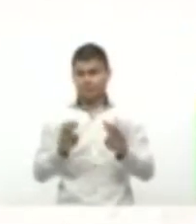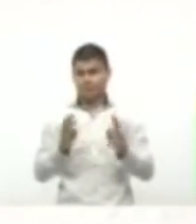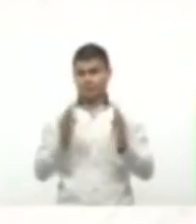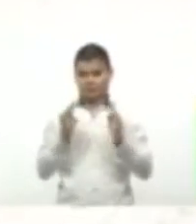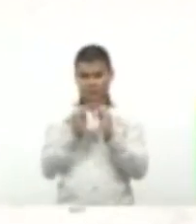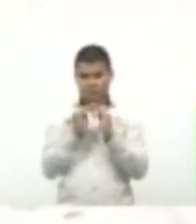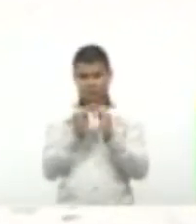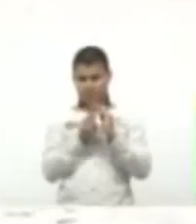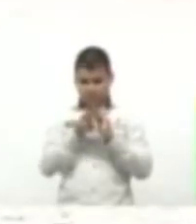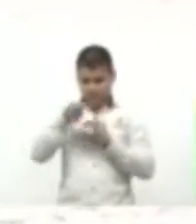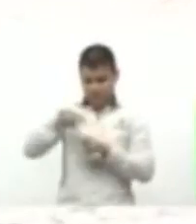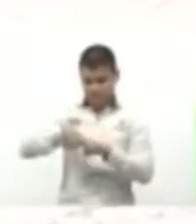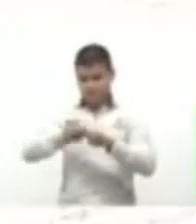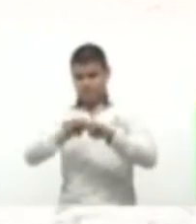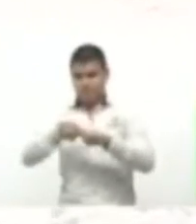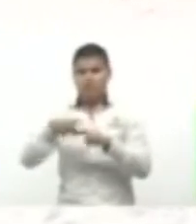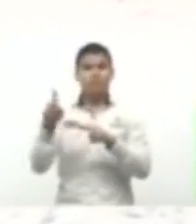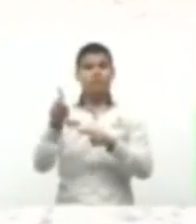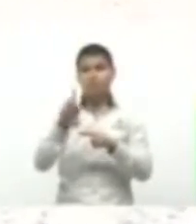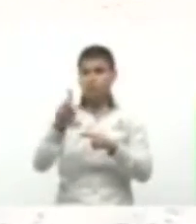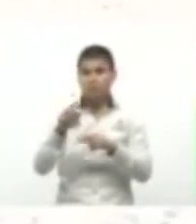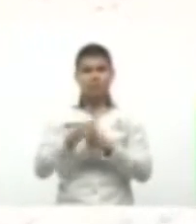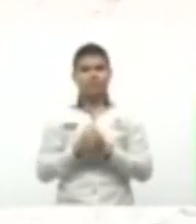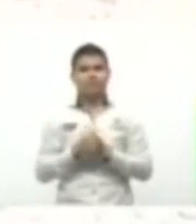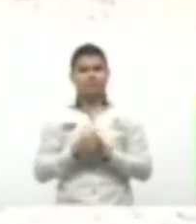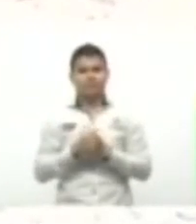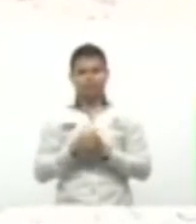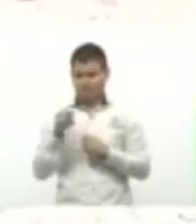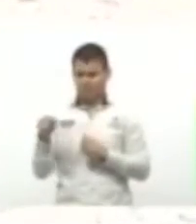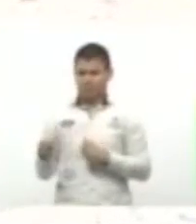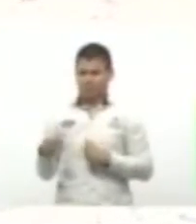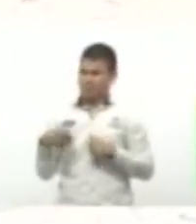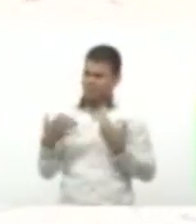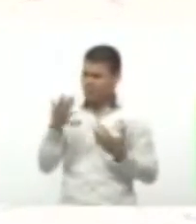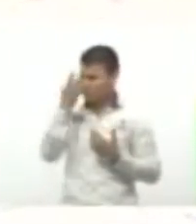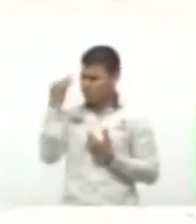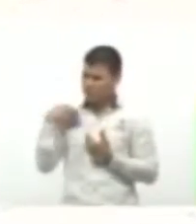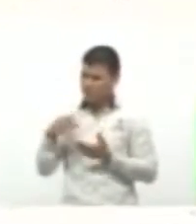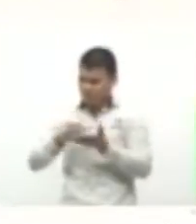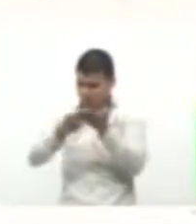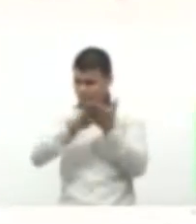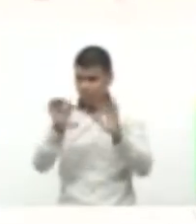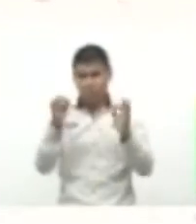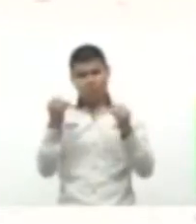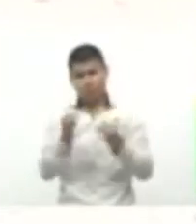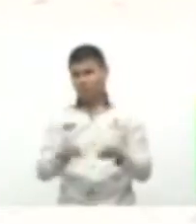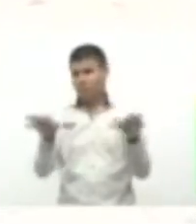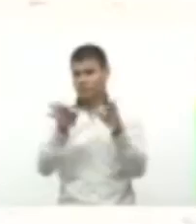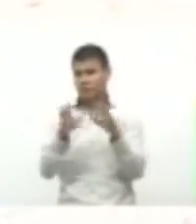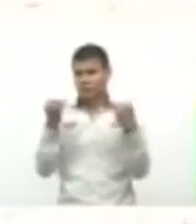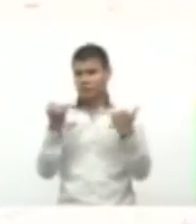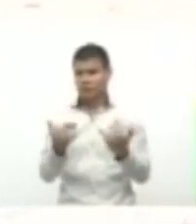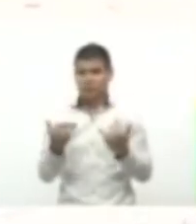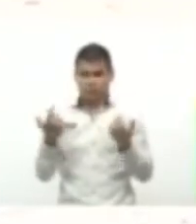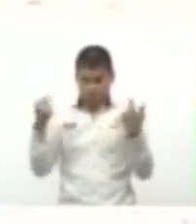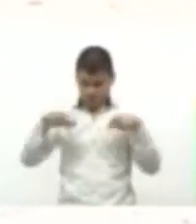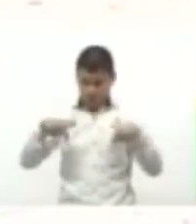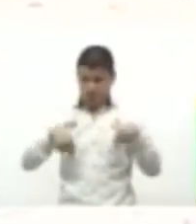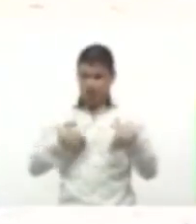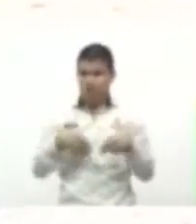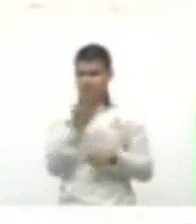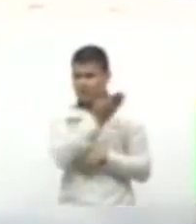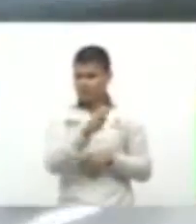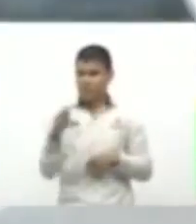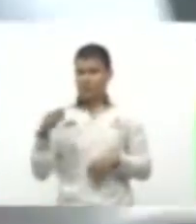dar papaya. Sin embargo, los habitantes aseguran que esta no es la solución y exigen garantías para que puedan recuperar la libertad de estar a